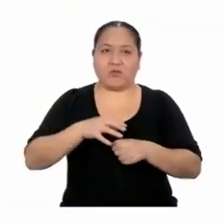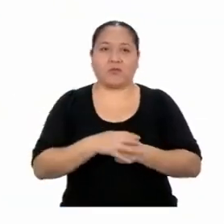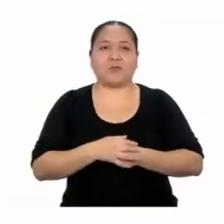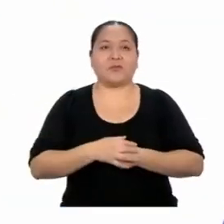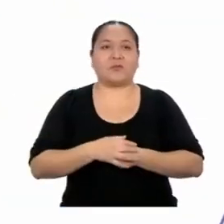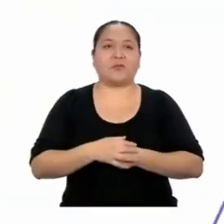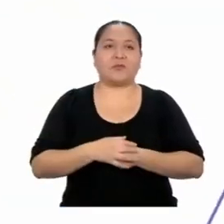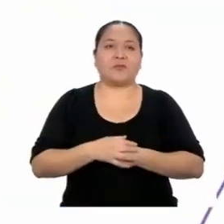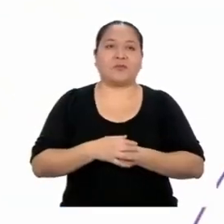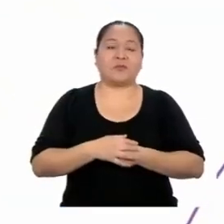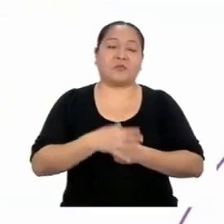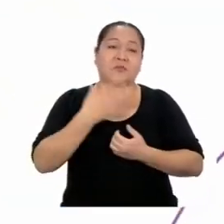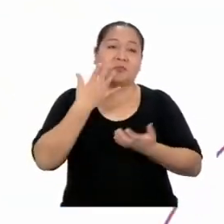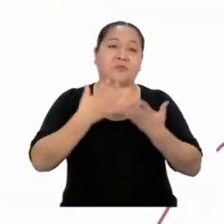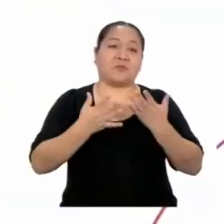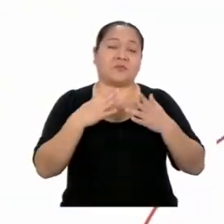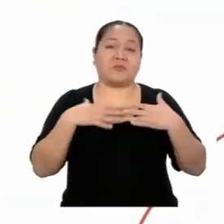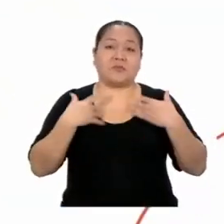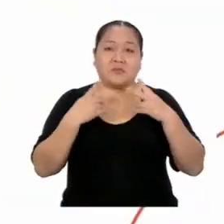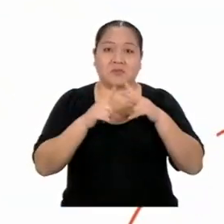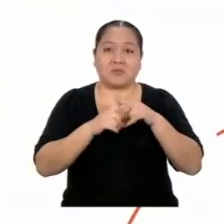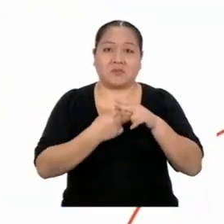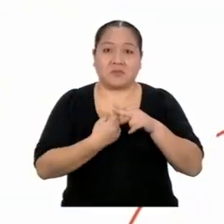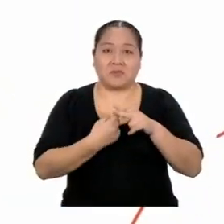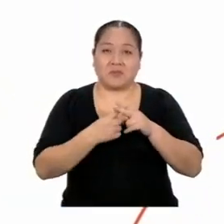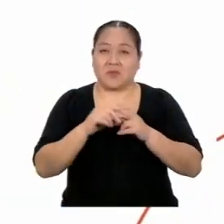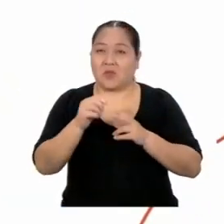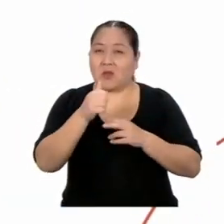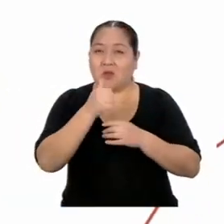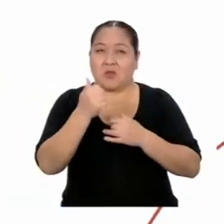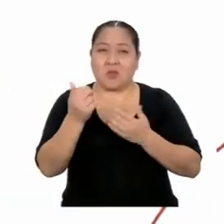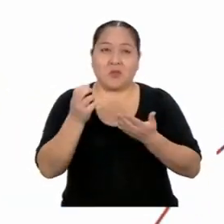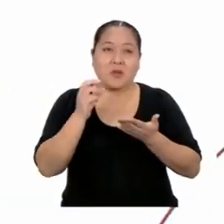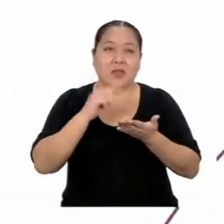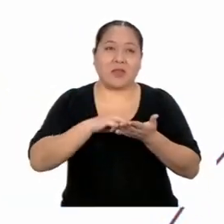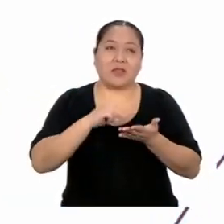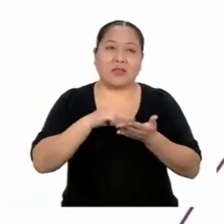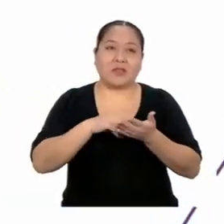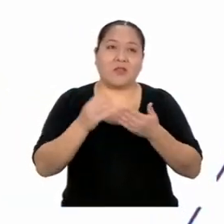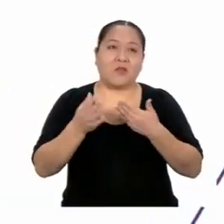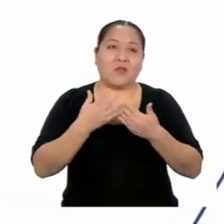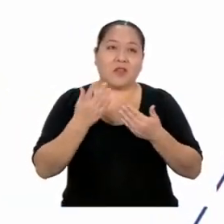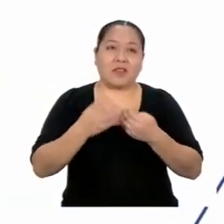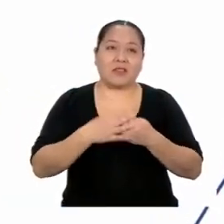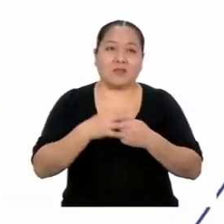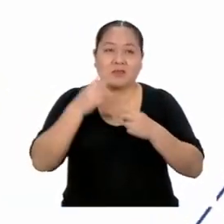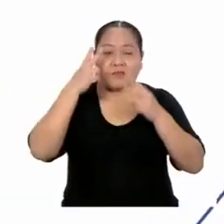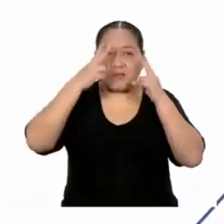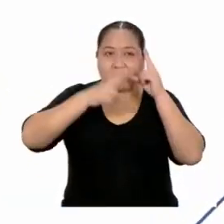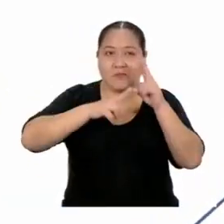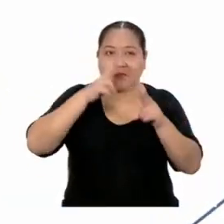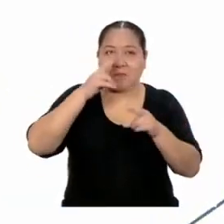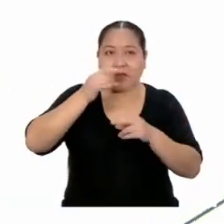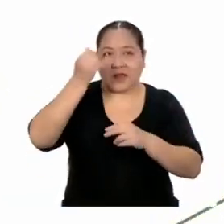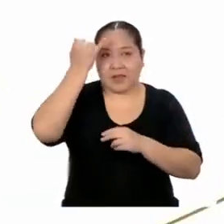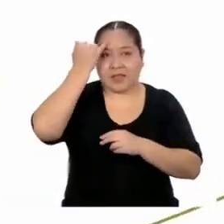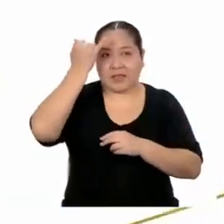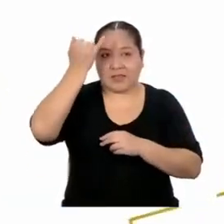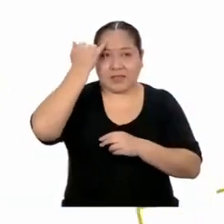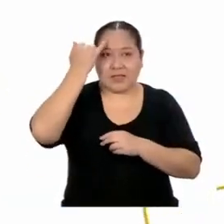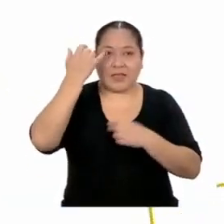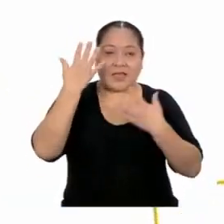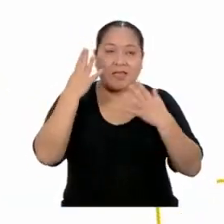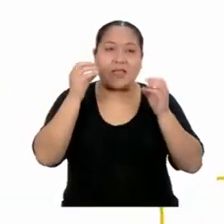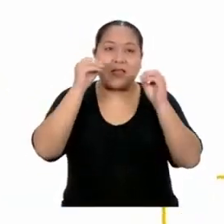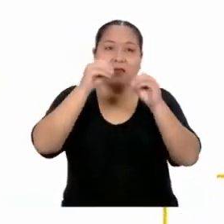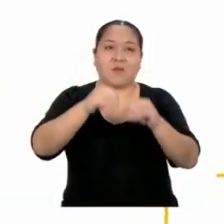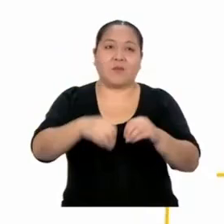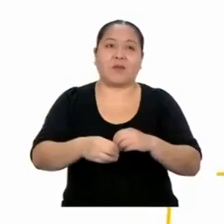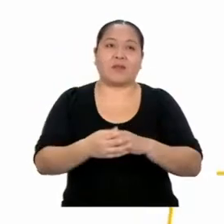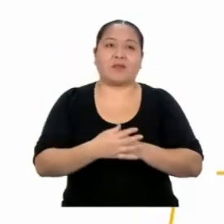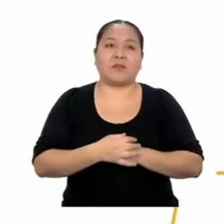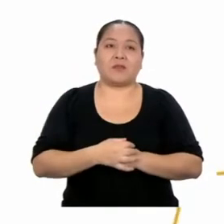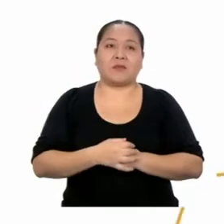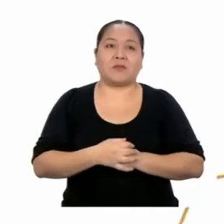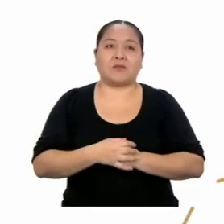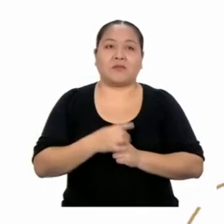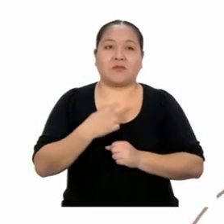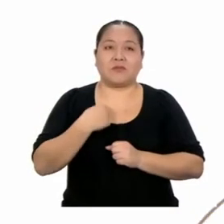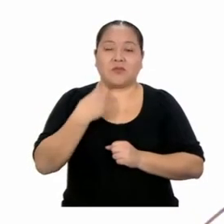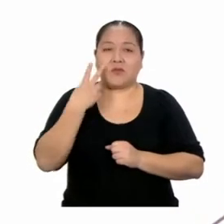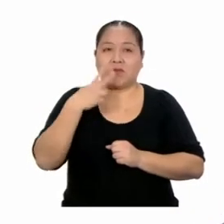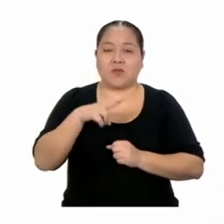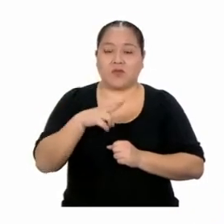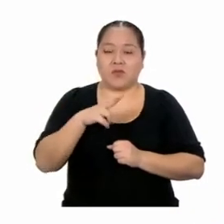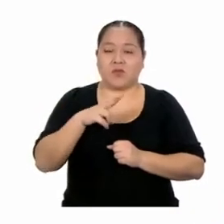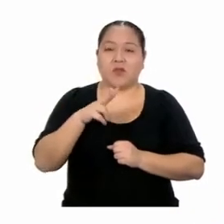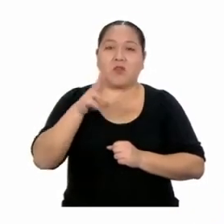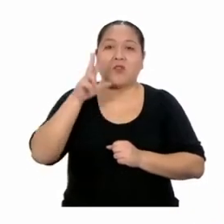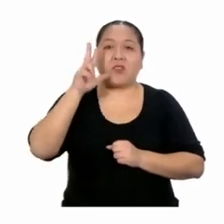Tal vez podemos empezar con algo más sencillo, reconociendo las figuras que ya están propuestas en el diseño. Yo veo dentro